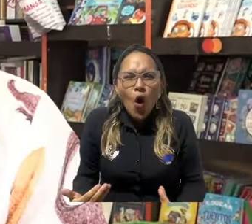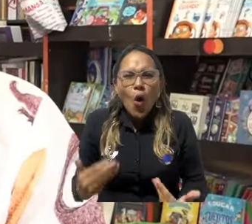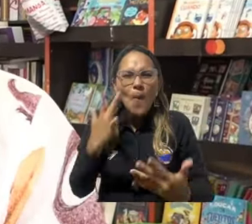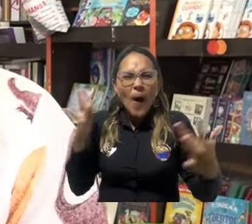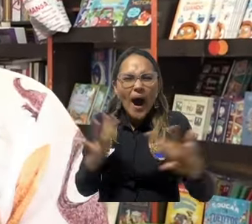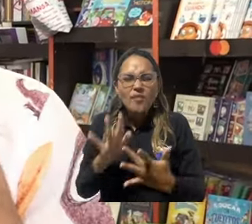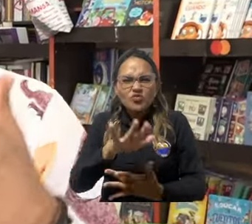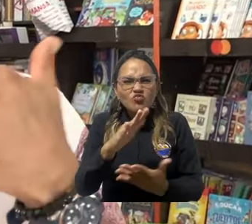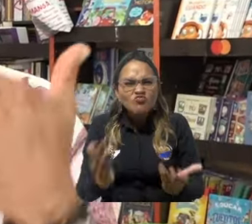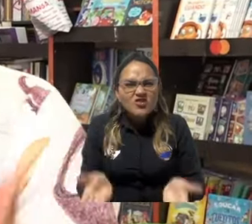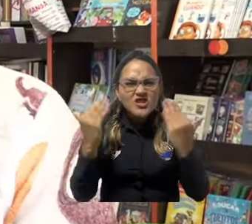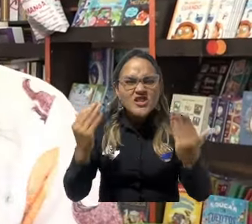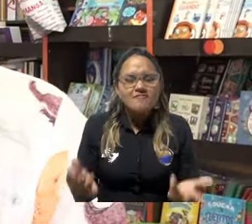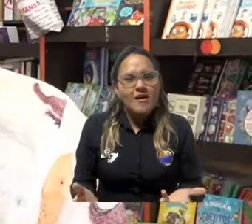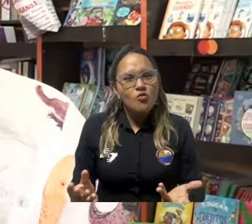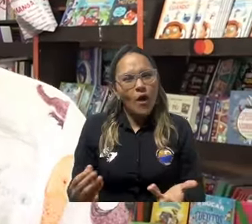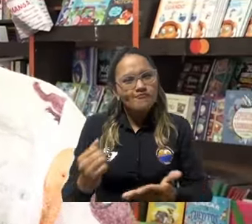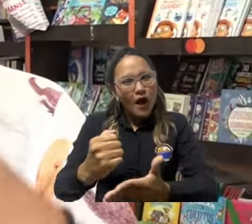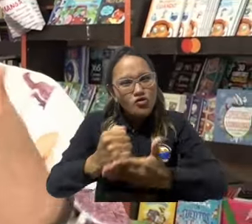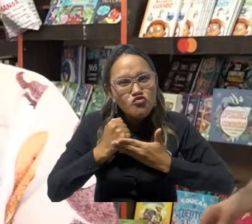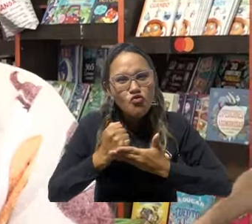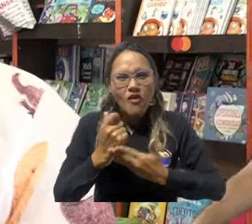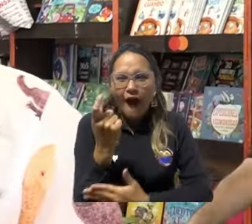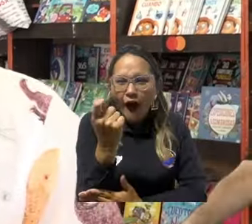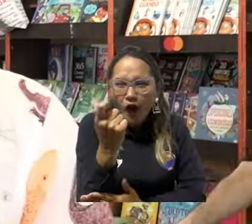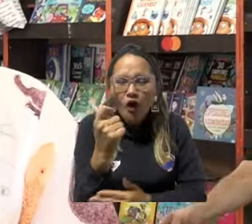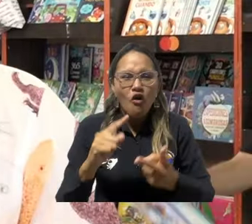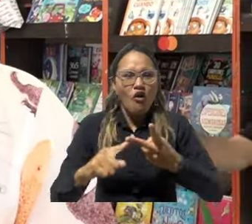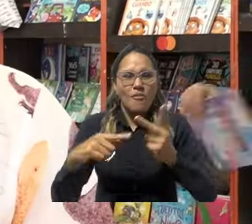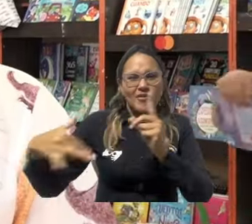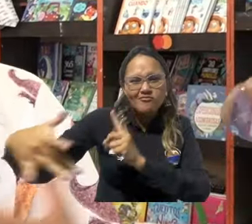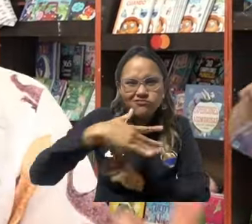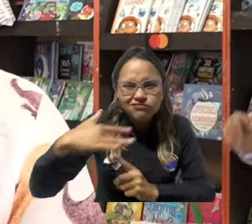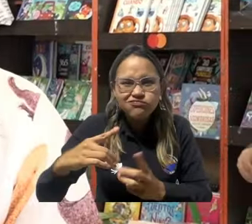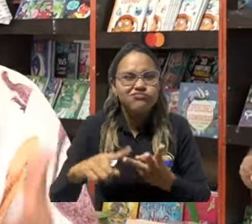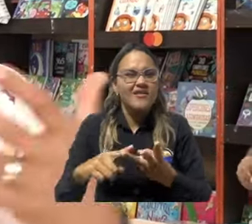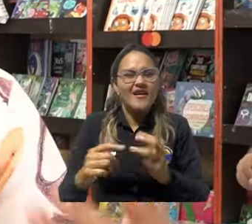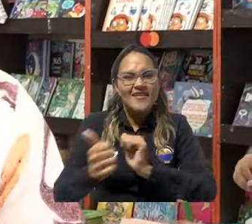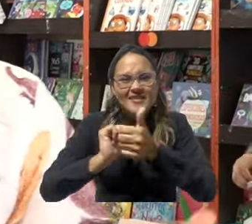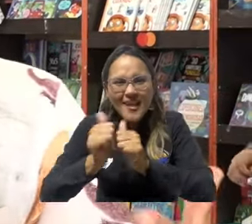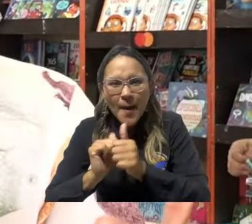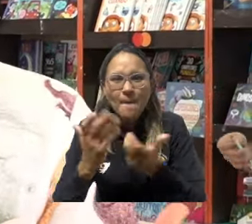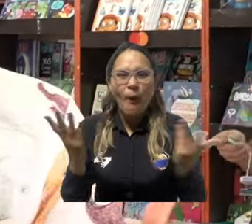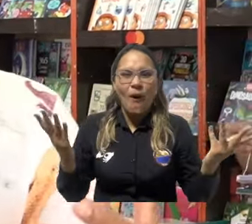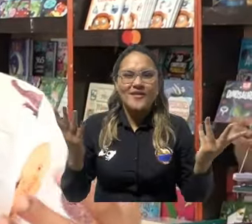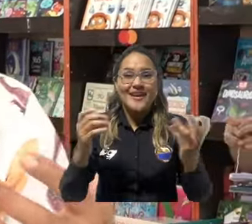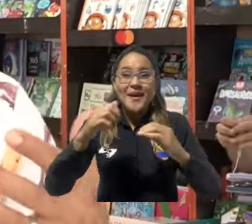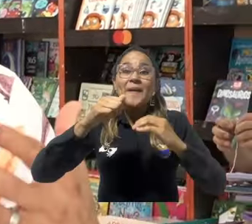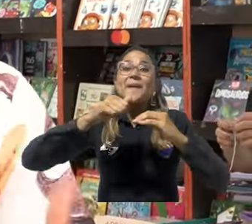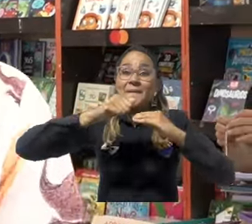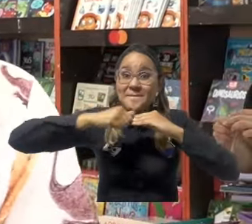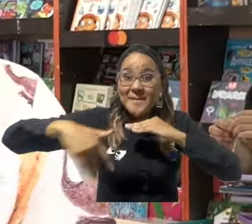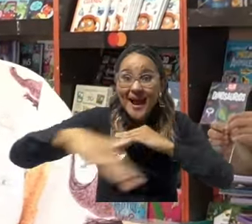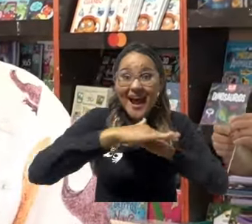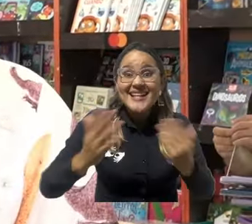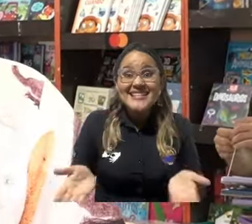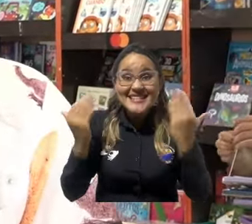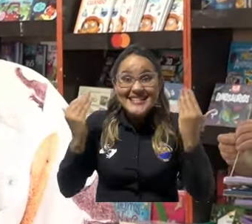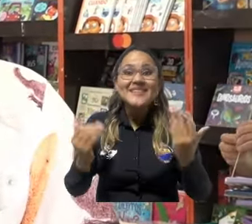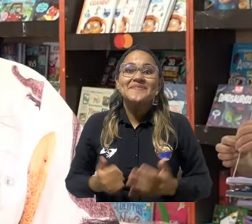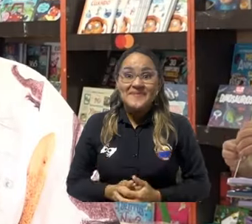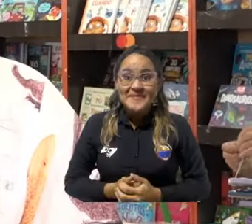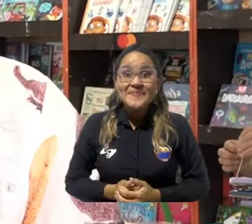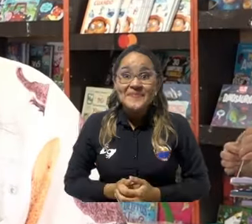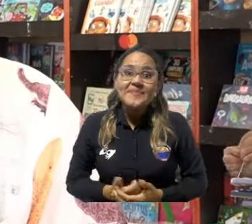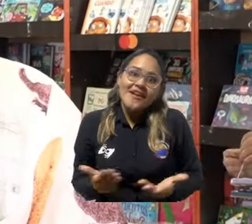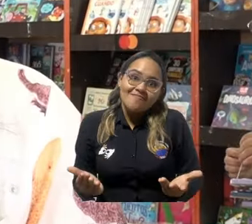diferentes usos de naturaleza económica, patrimonial, cultural, ambiental, recreativo, deportivo que tiene el mar y la costa. Es